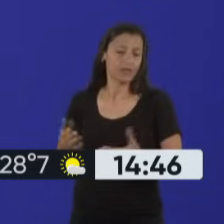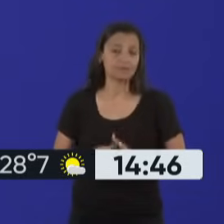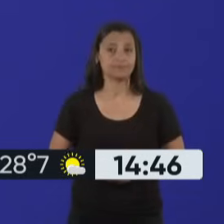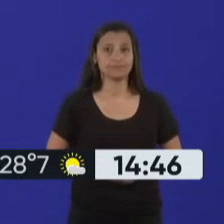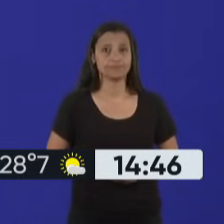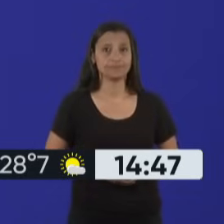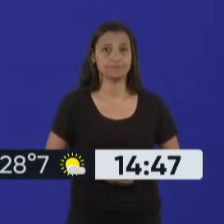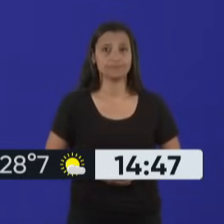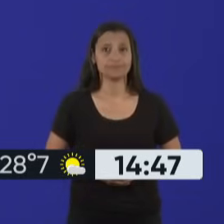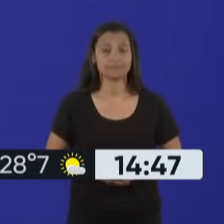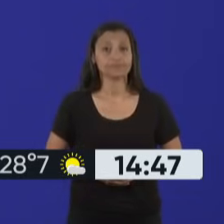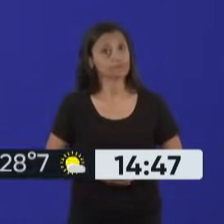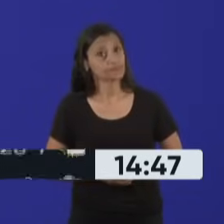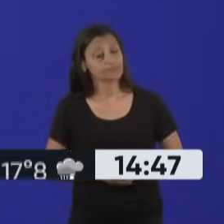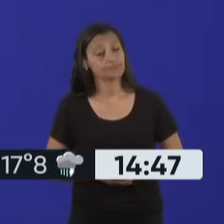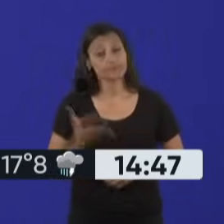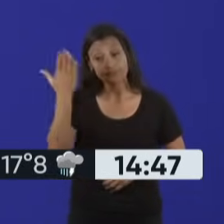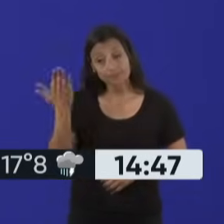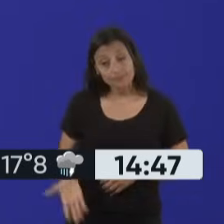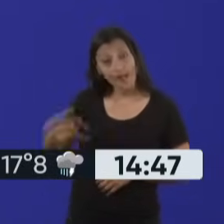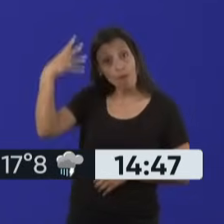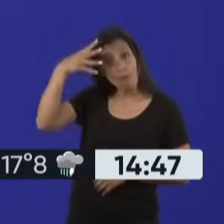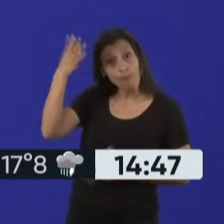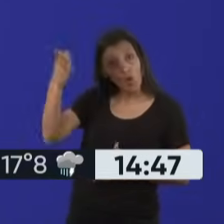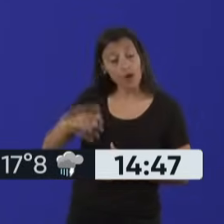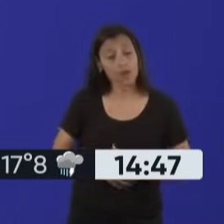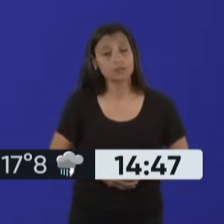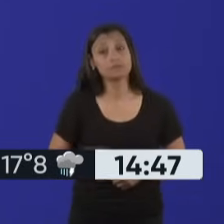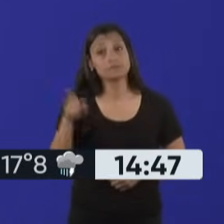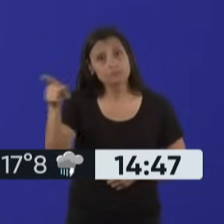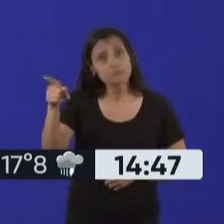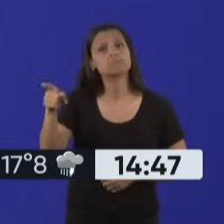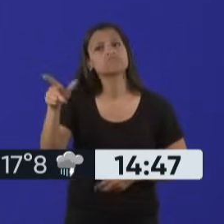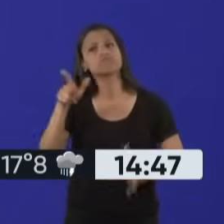digamos, la doctora Bullrich habló con el